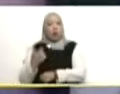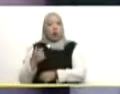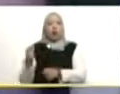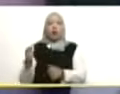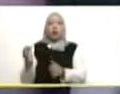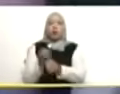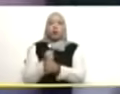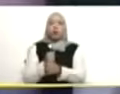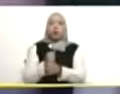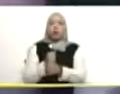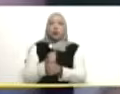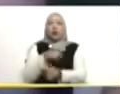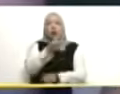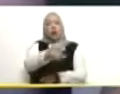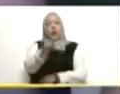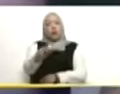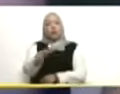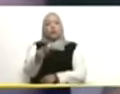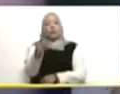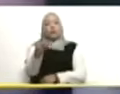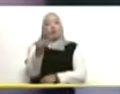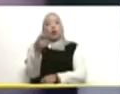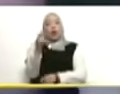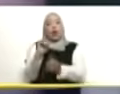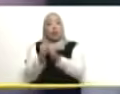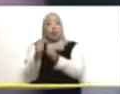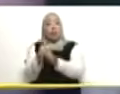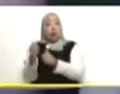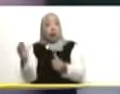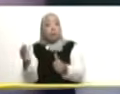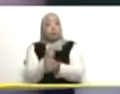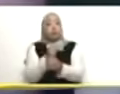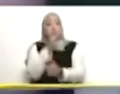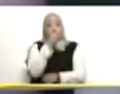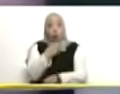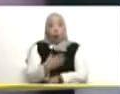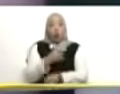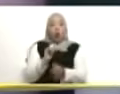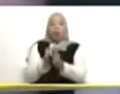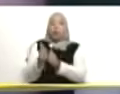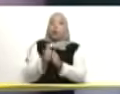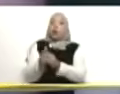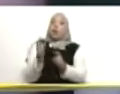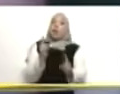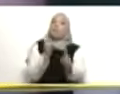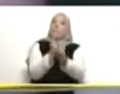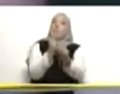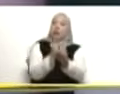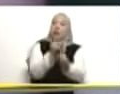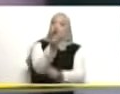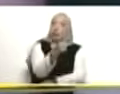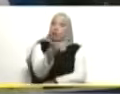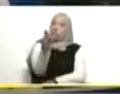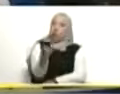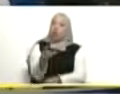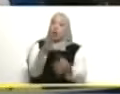próximas grandes estrellas del atletismo y atletas venezolanos y venezolanas.